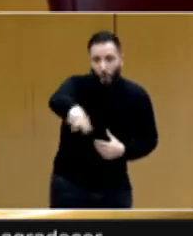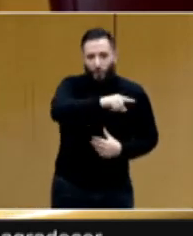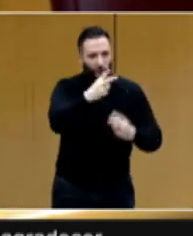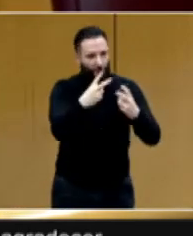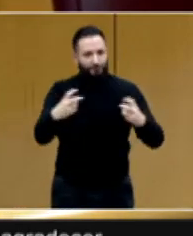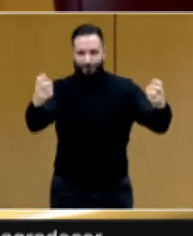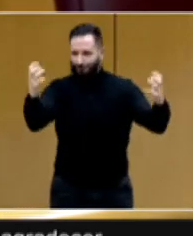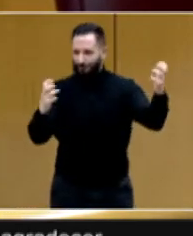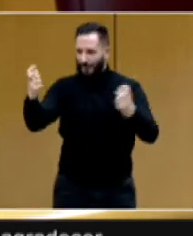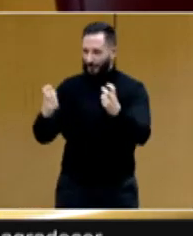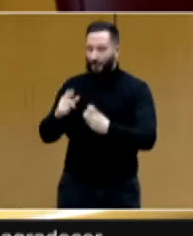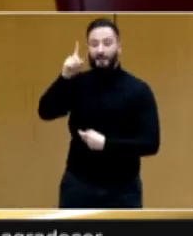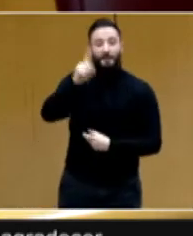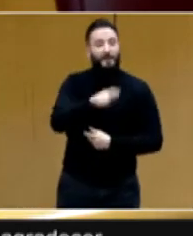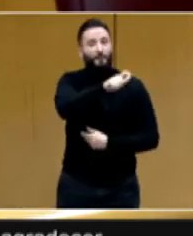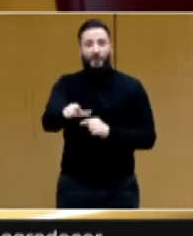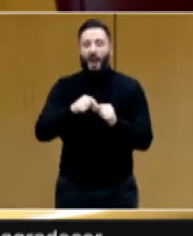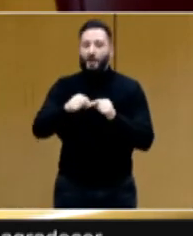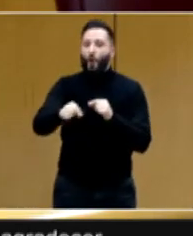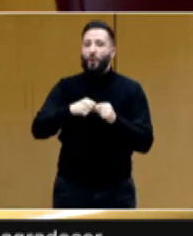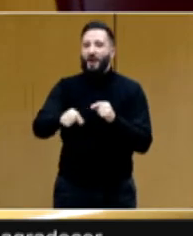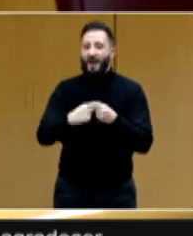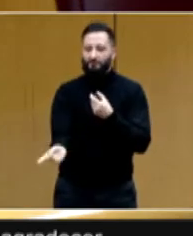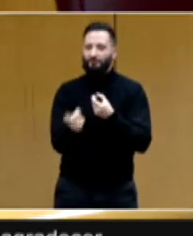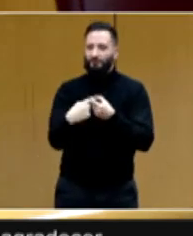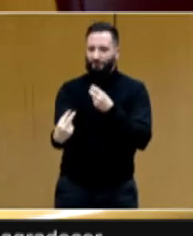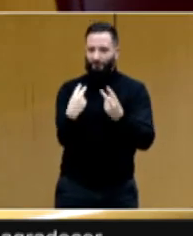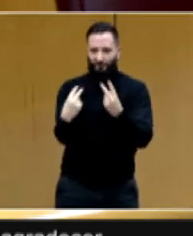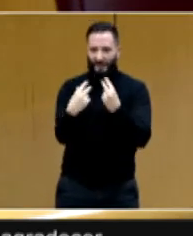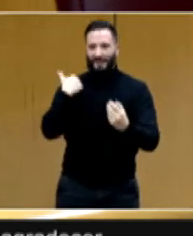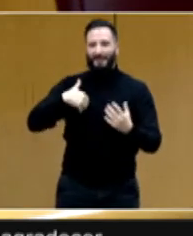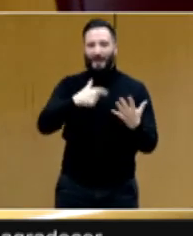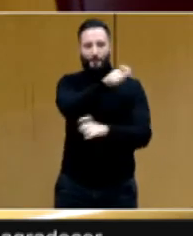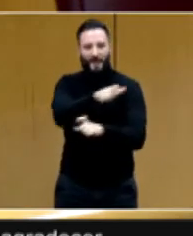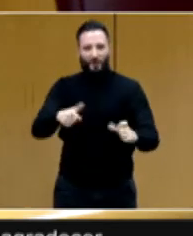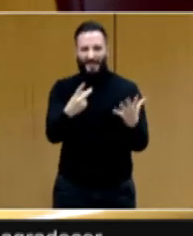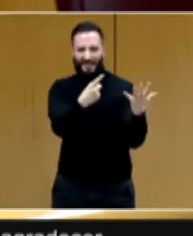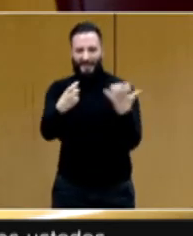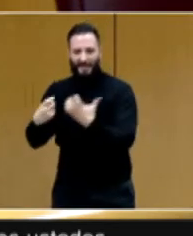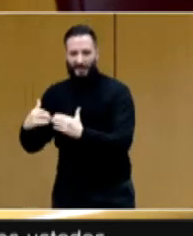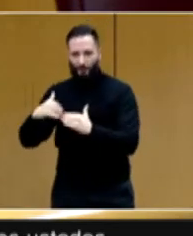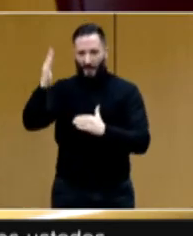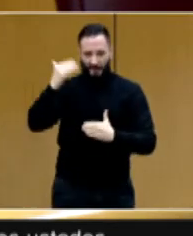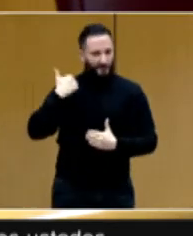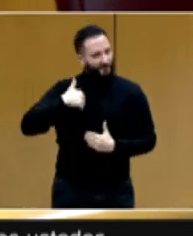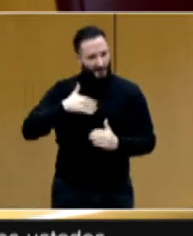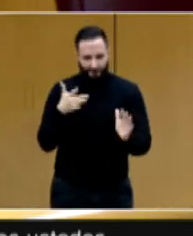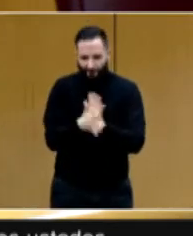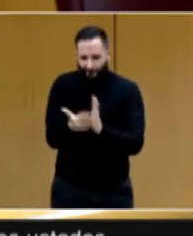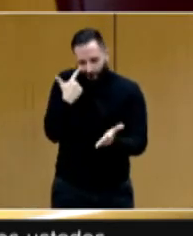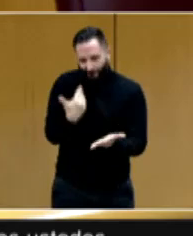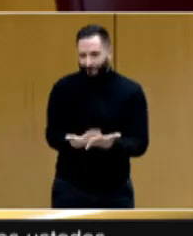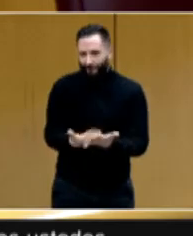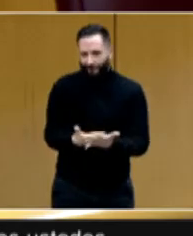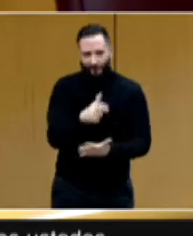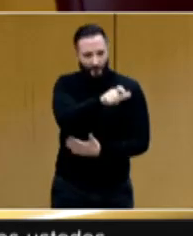y a todos los que están también online que son somos más de 600 personas y eso creo que demuestra el interés